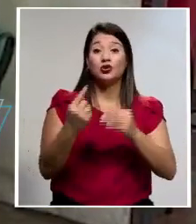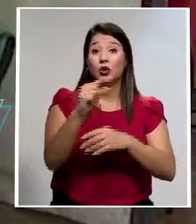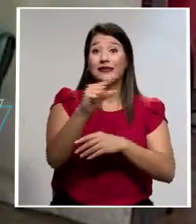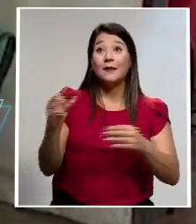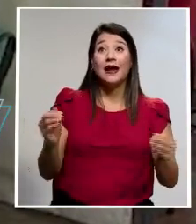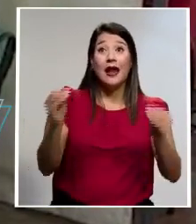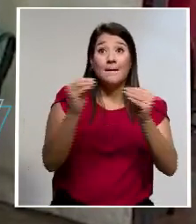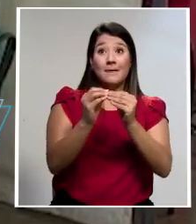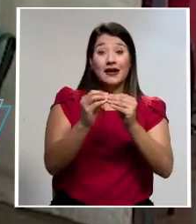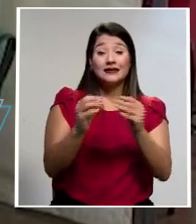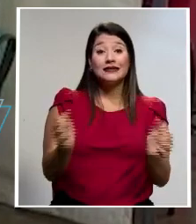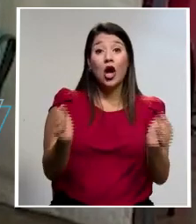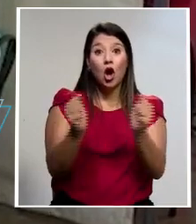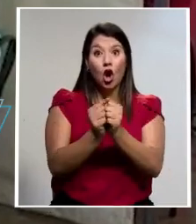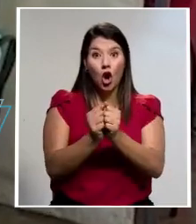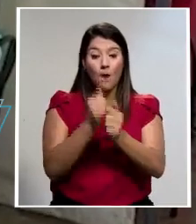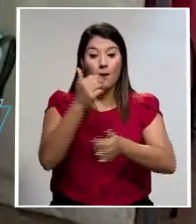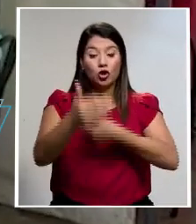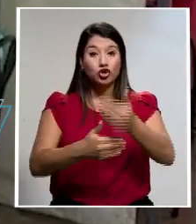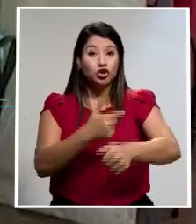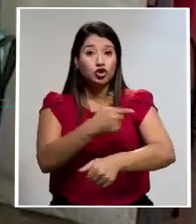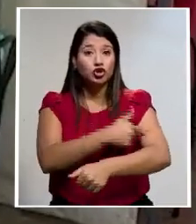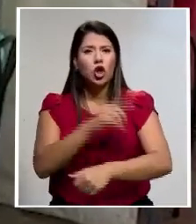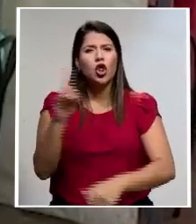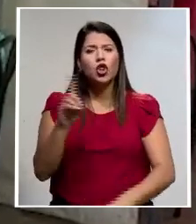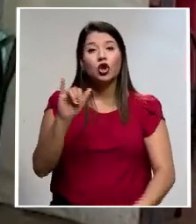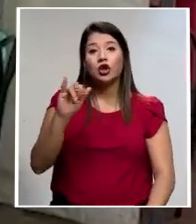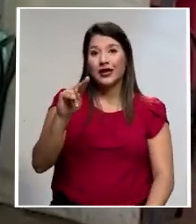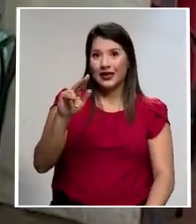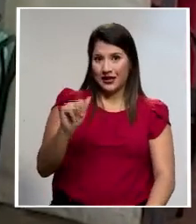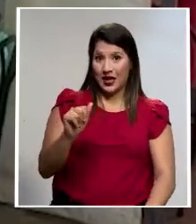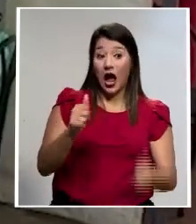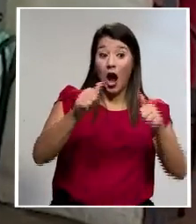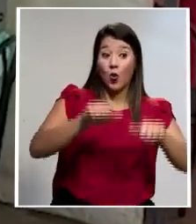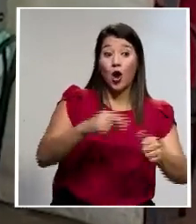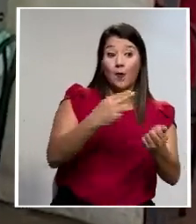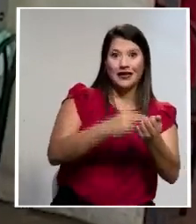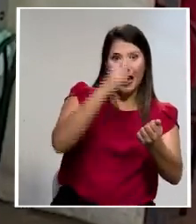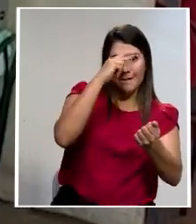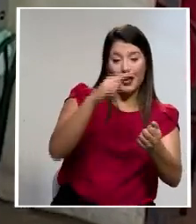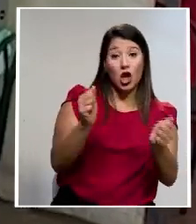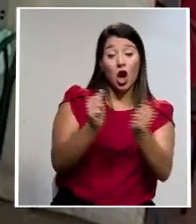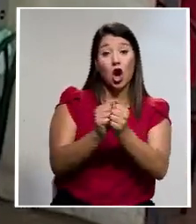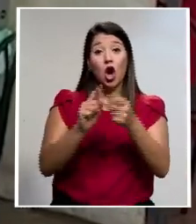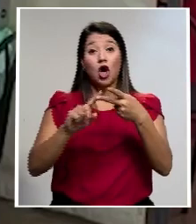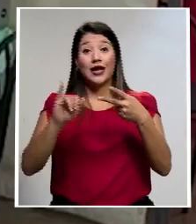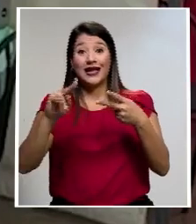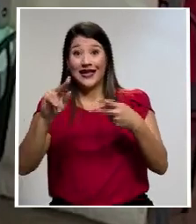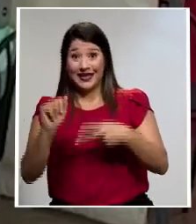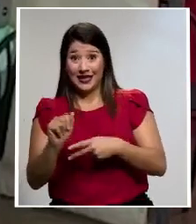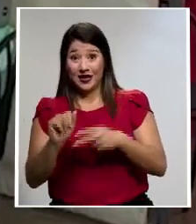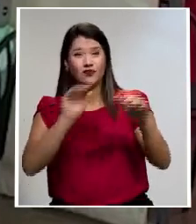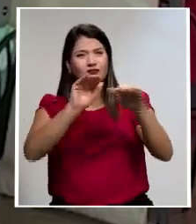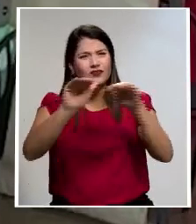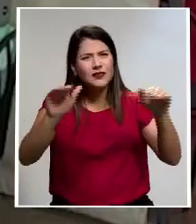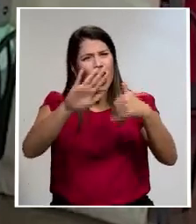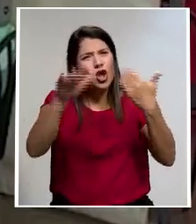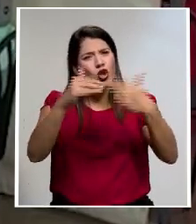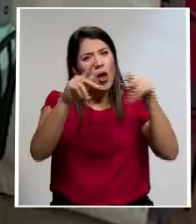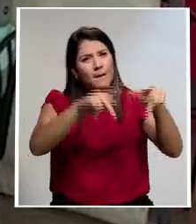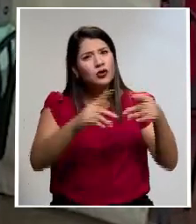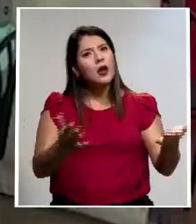vacunación en el INAH. Acuerdo entre el Hospital México INAH. Acá tenemos el vacunatorio. Se le insta a todas las personas a que vengan